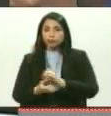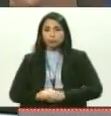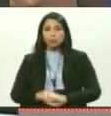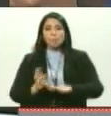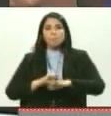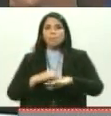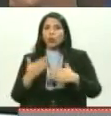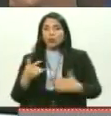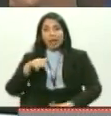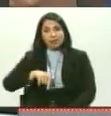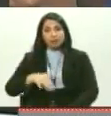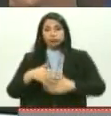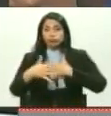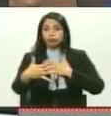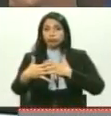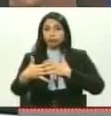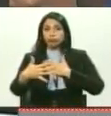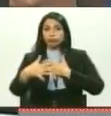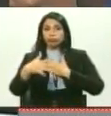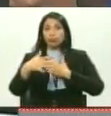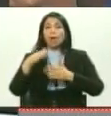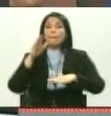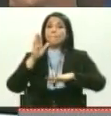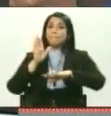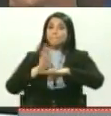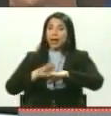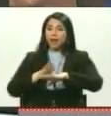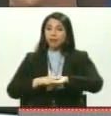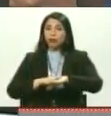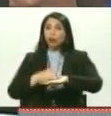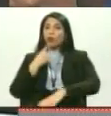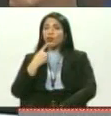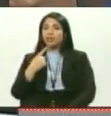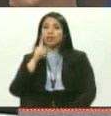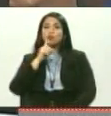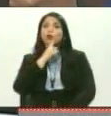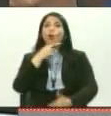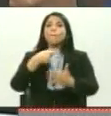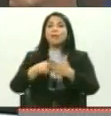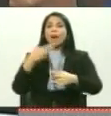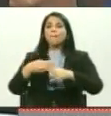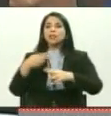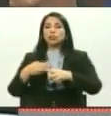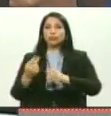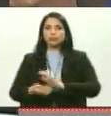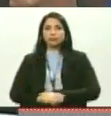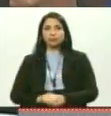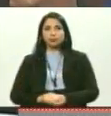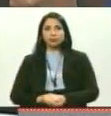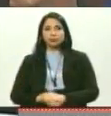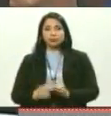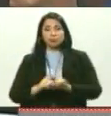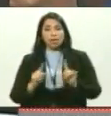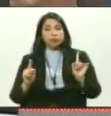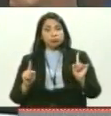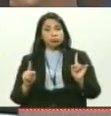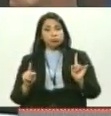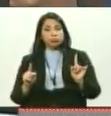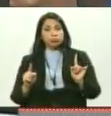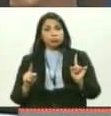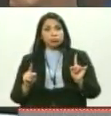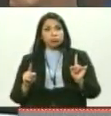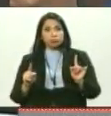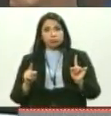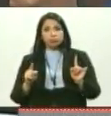de aquí en adelante cada vez que ocurra lo voy a decir con nombre y apellido para que y